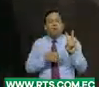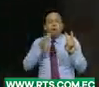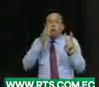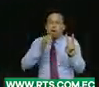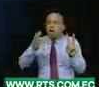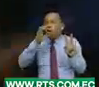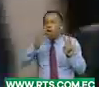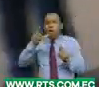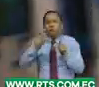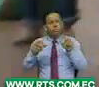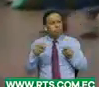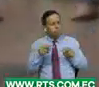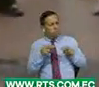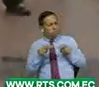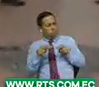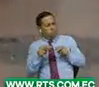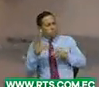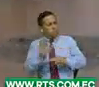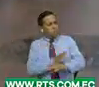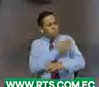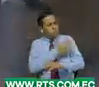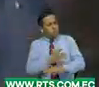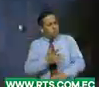transeúntes con su música